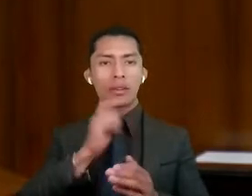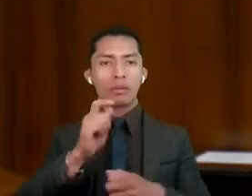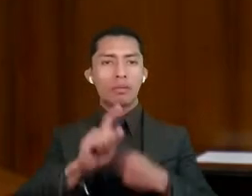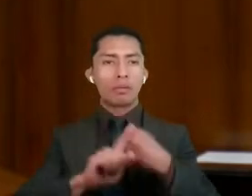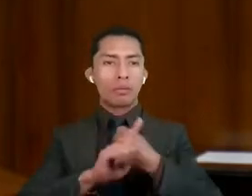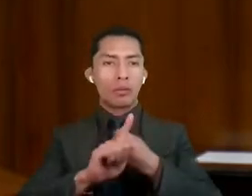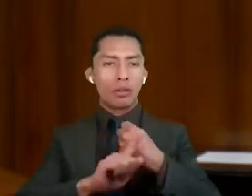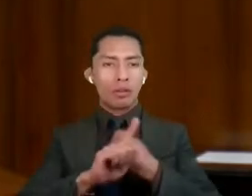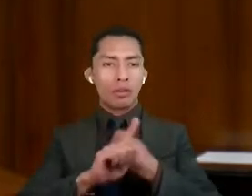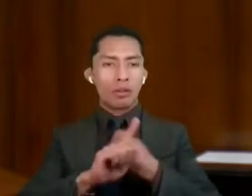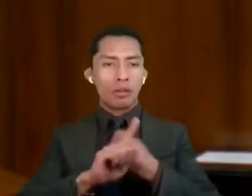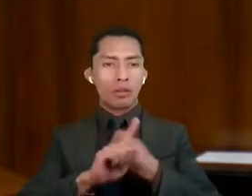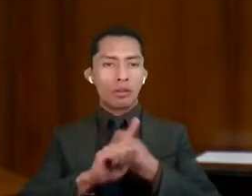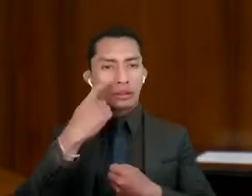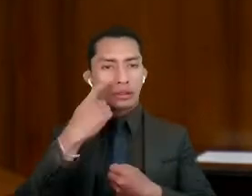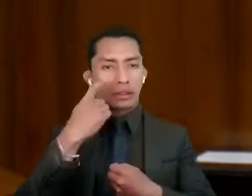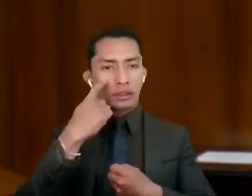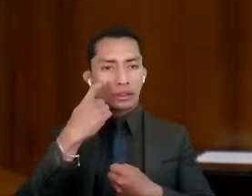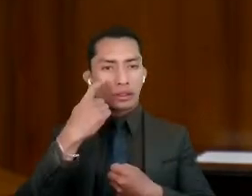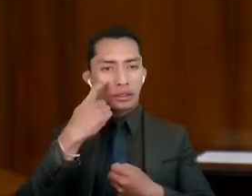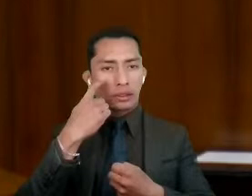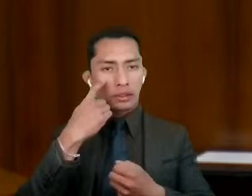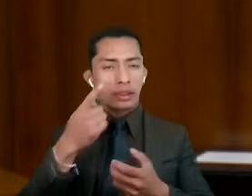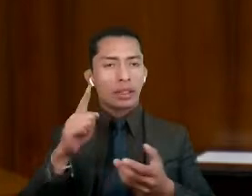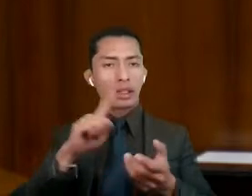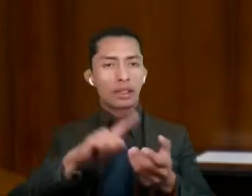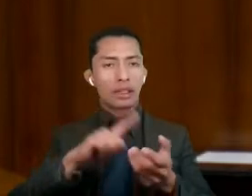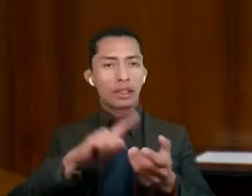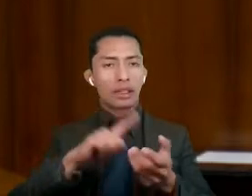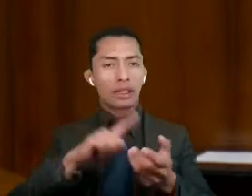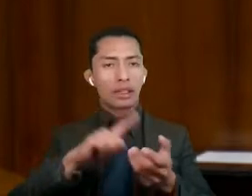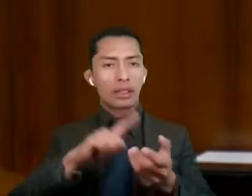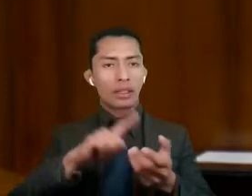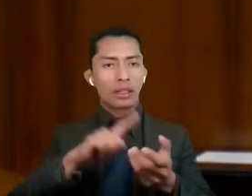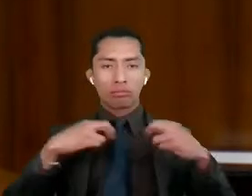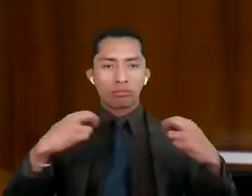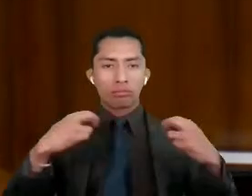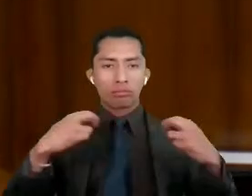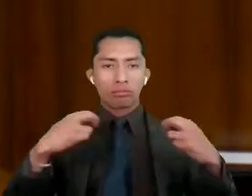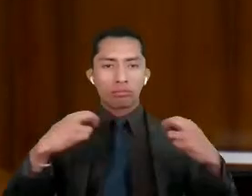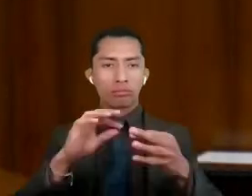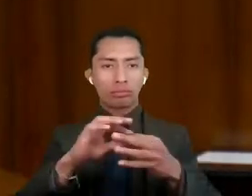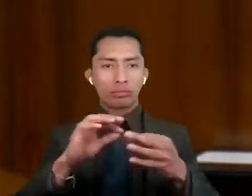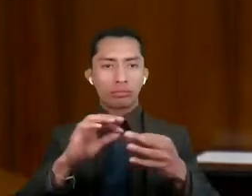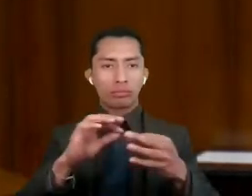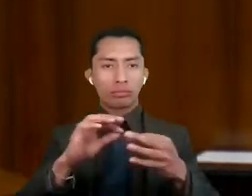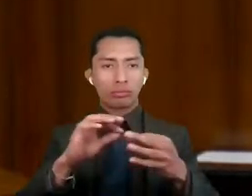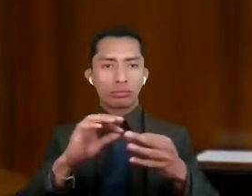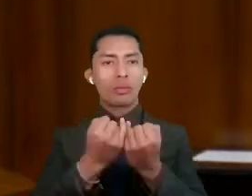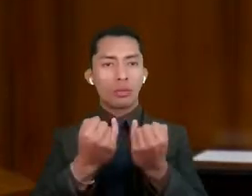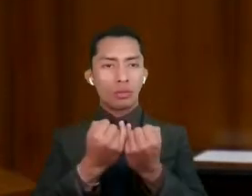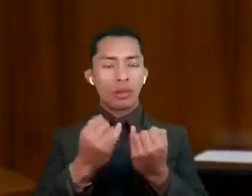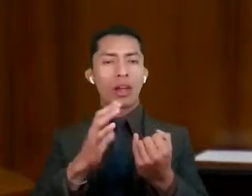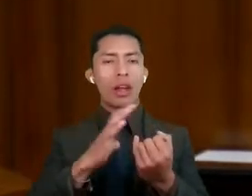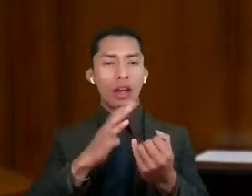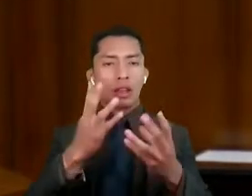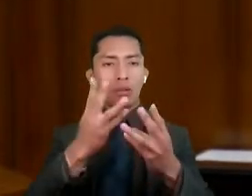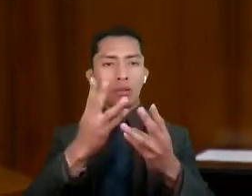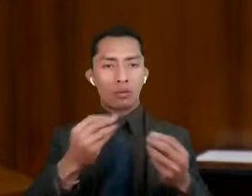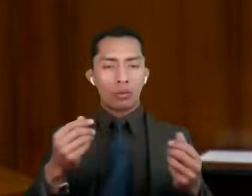incidencia expuesta en las mesas antes referidas, así como las soluciones que ha dado el Gobierno del